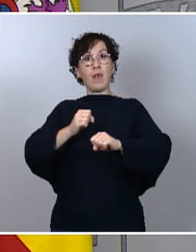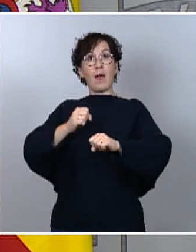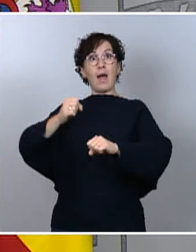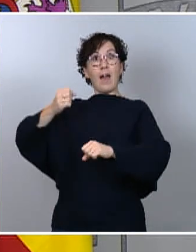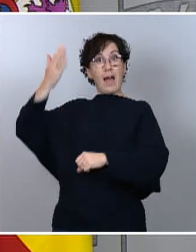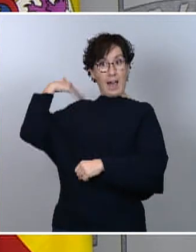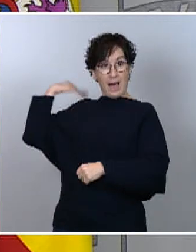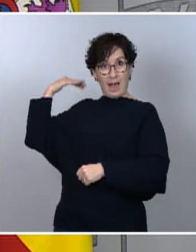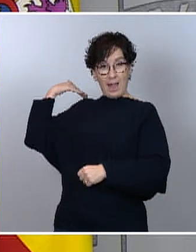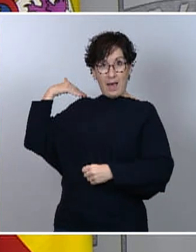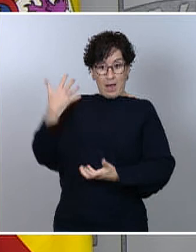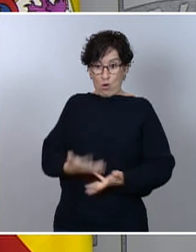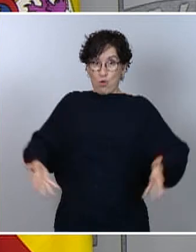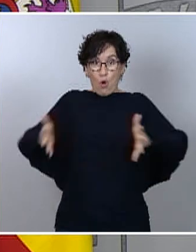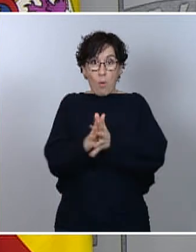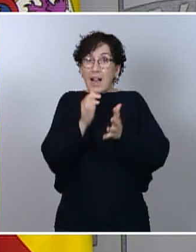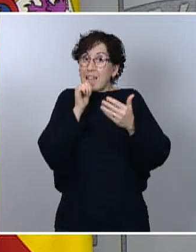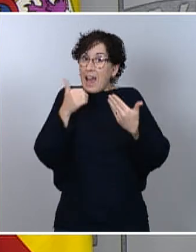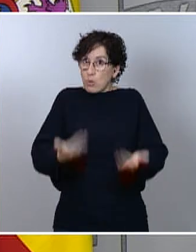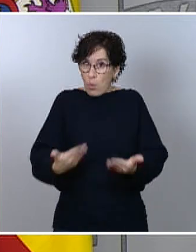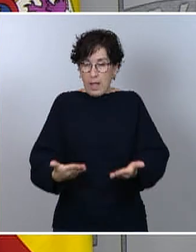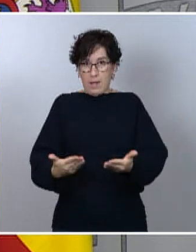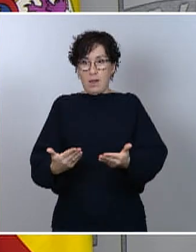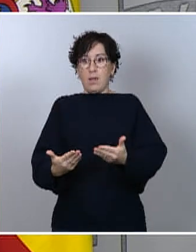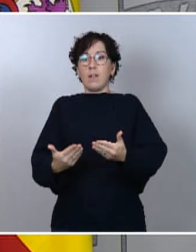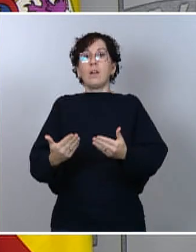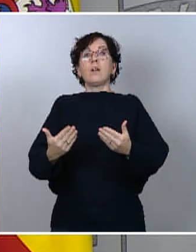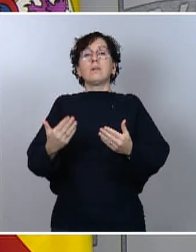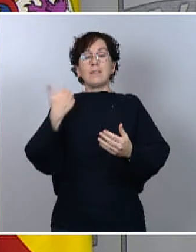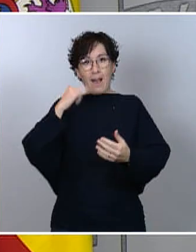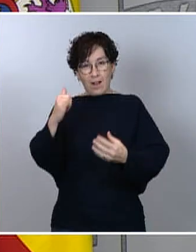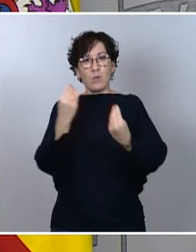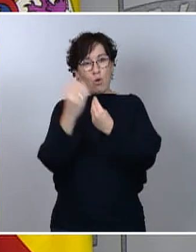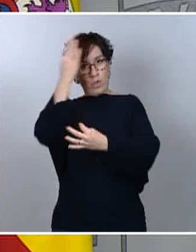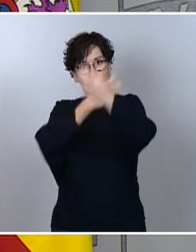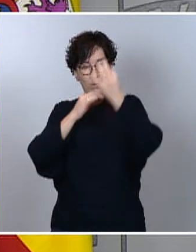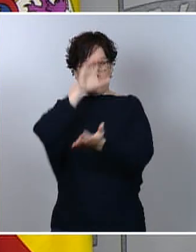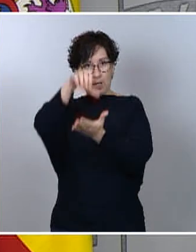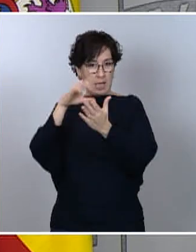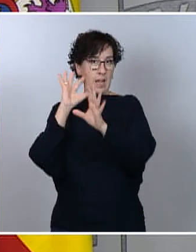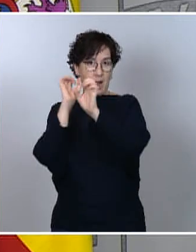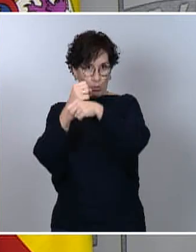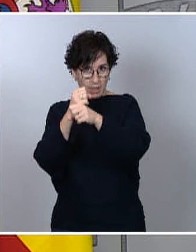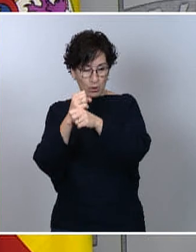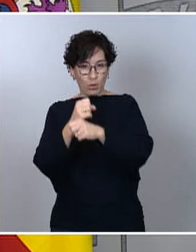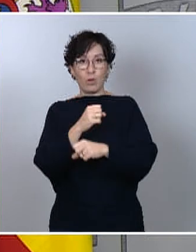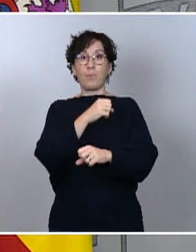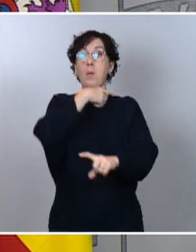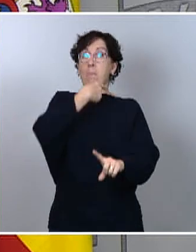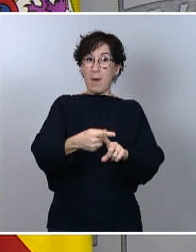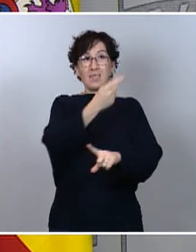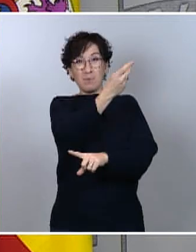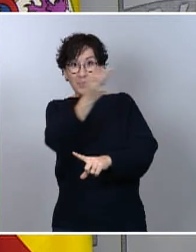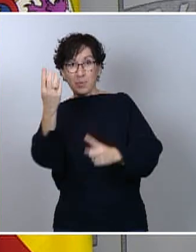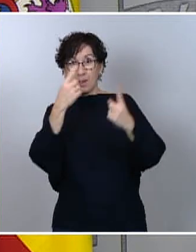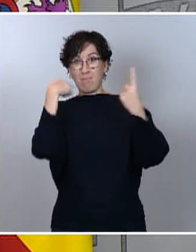laboratorio. Para todos ustedes, las preguntas que nos han hecho los expertos en estadística y en análisis de datos